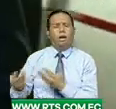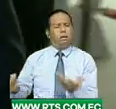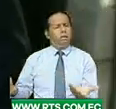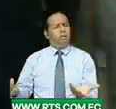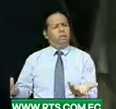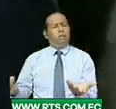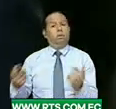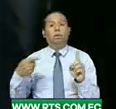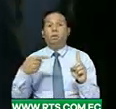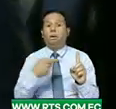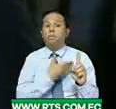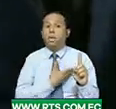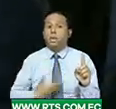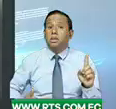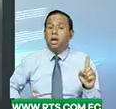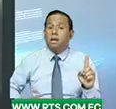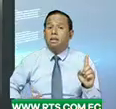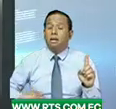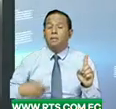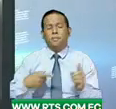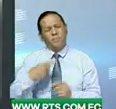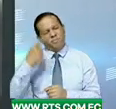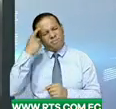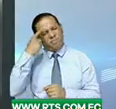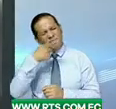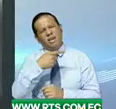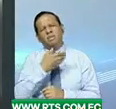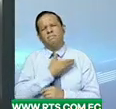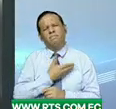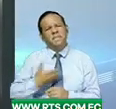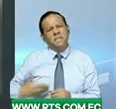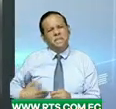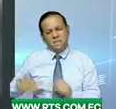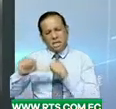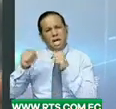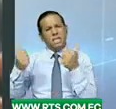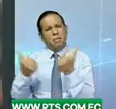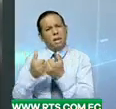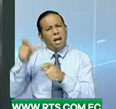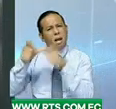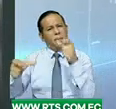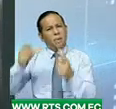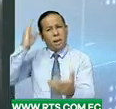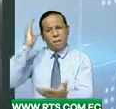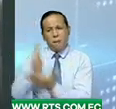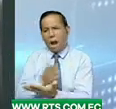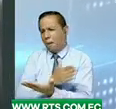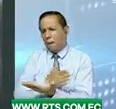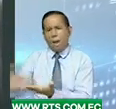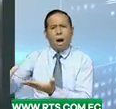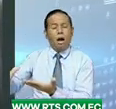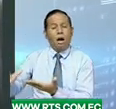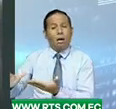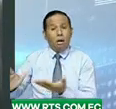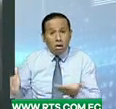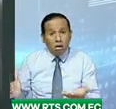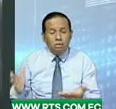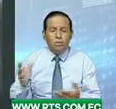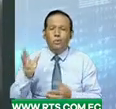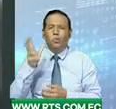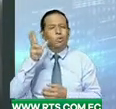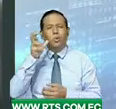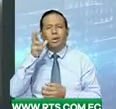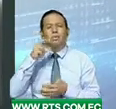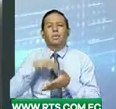Estado deba aplicarse. Porque irnos a una muerte cruzada es un shock que afecta a la democracia, que afecta a